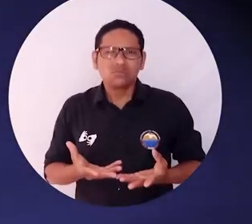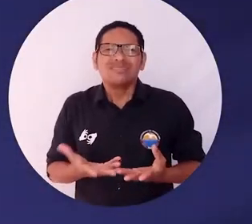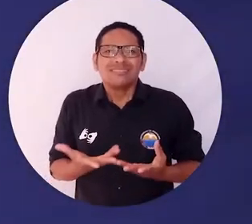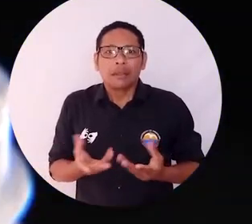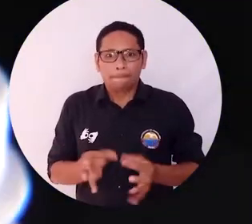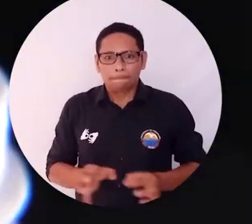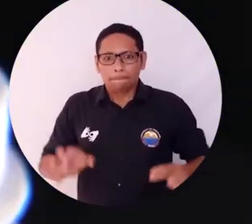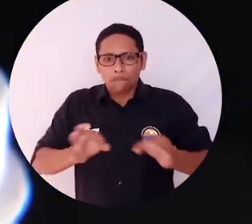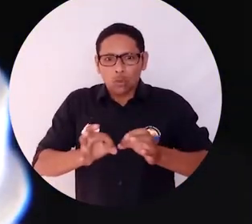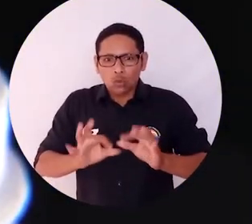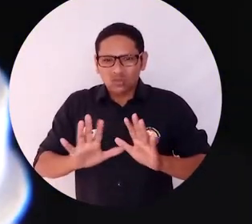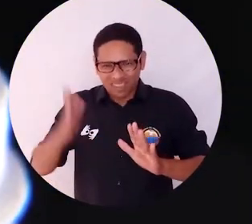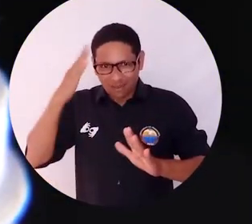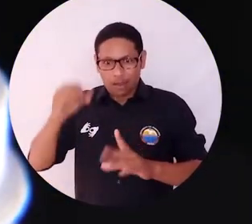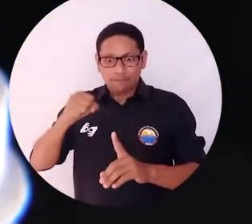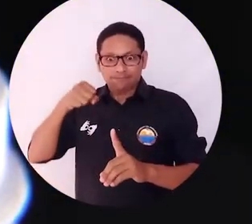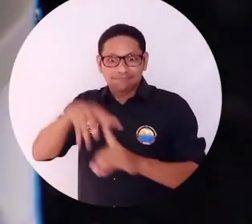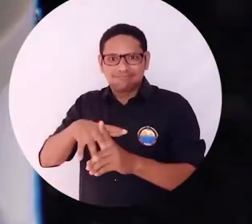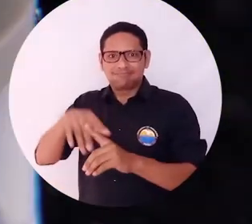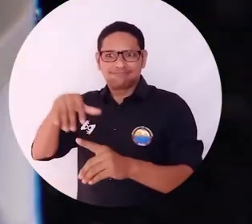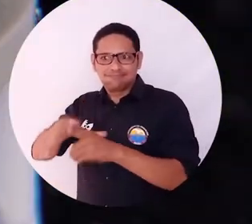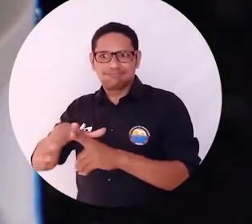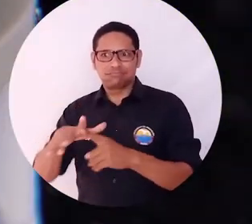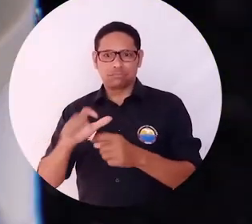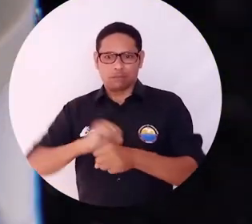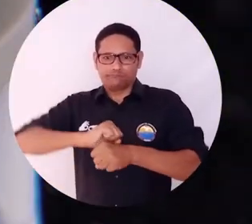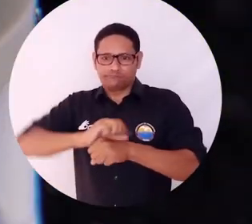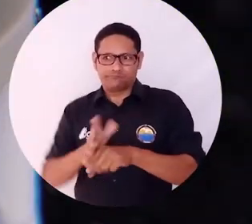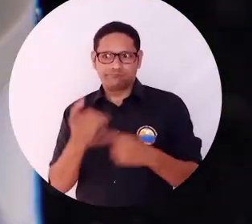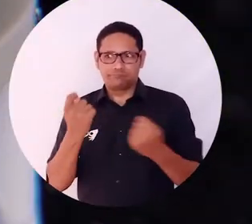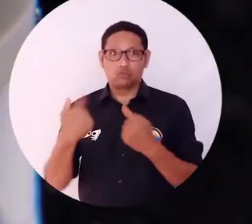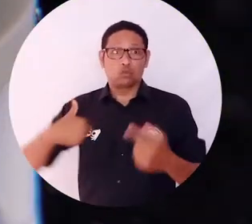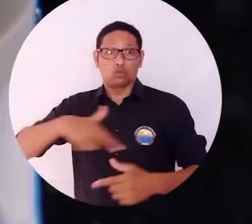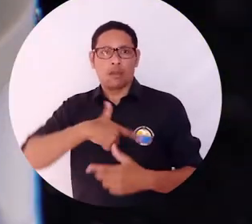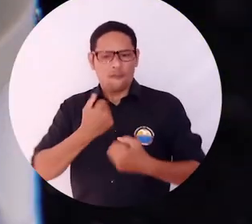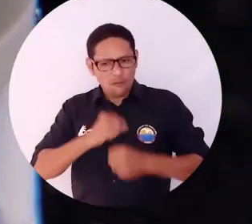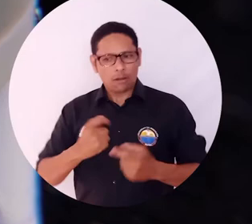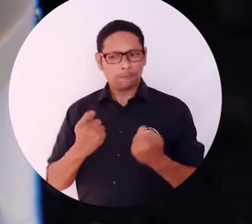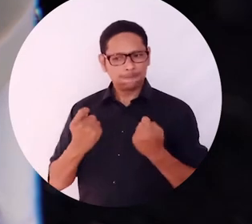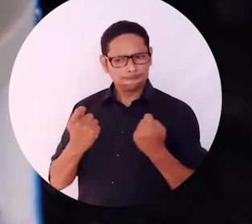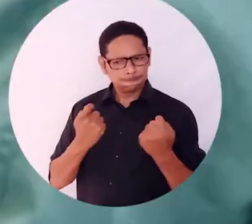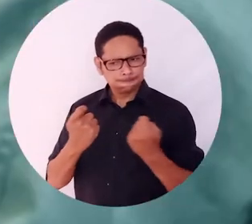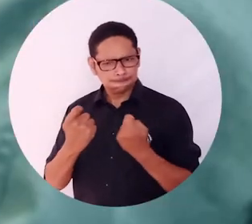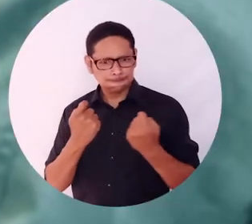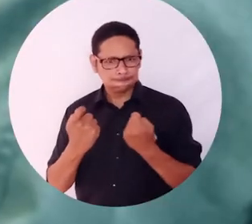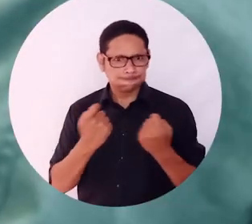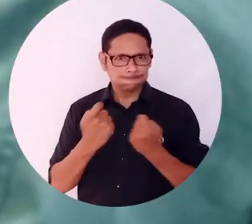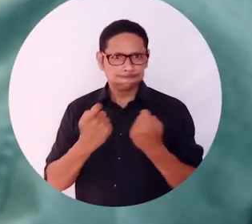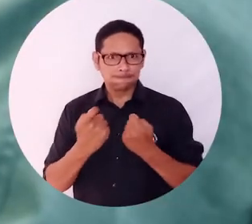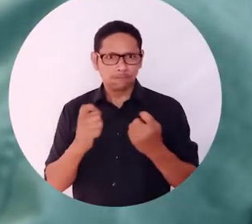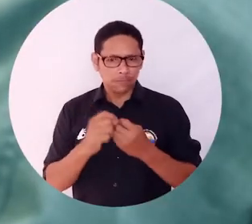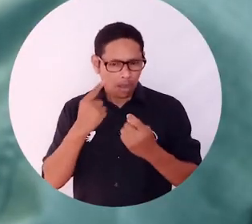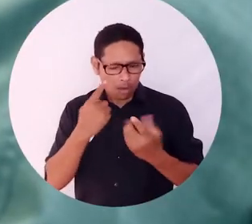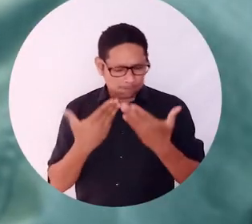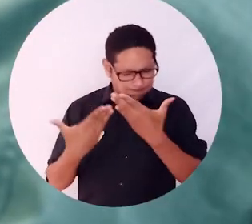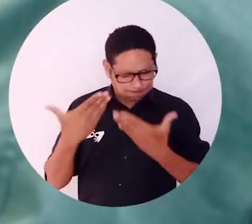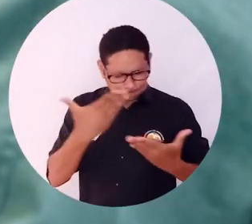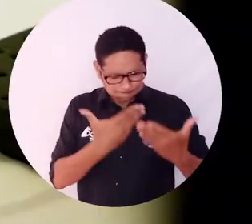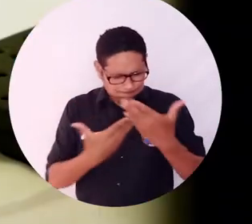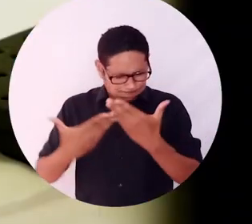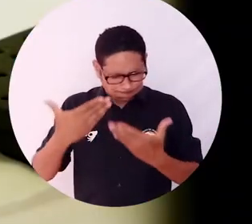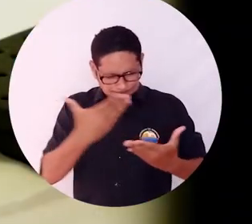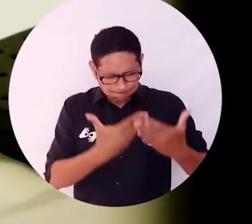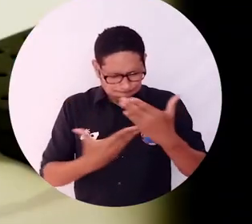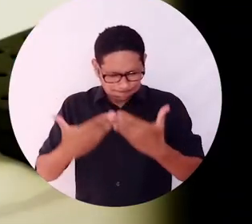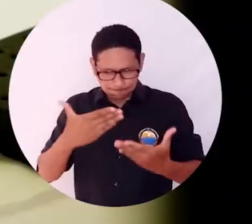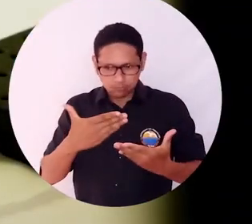viene siendo el contagio, pero también, digamos, los esfuerzos para el análisis, los estudios que ayuden a controlar la propagación de la